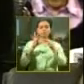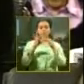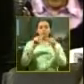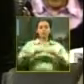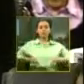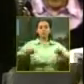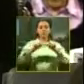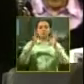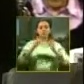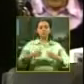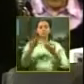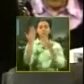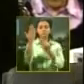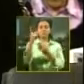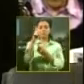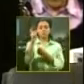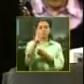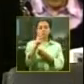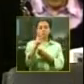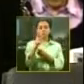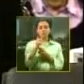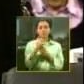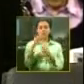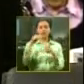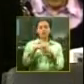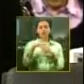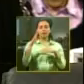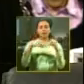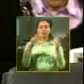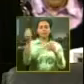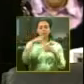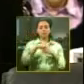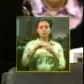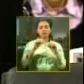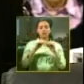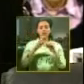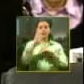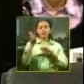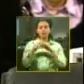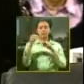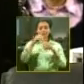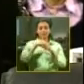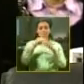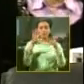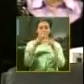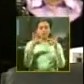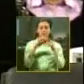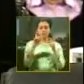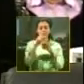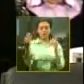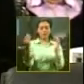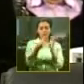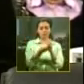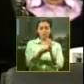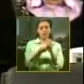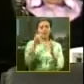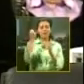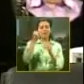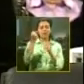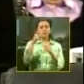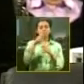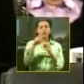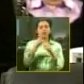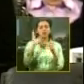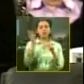compañeras asambleístas, presentamos una propuesta en la que se incluía además dentro de la redacción el incorporar el derecho a